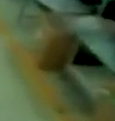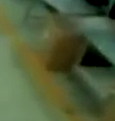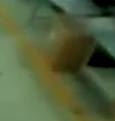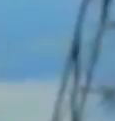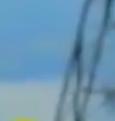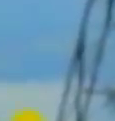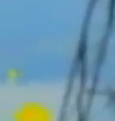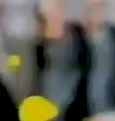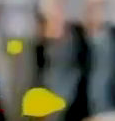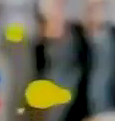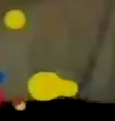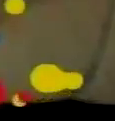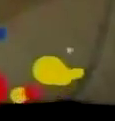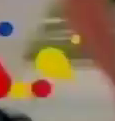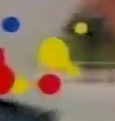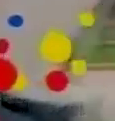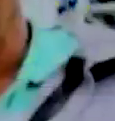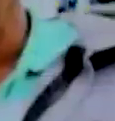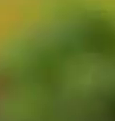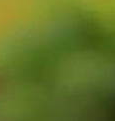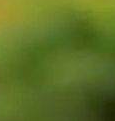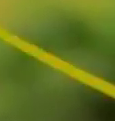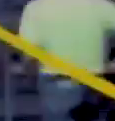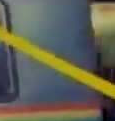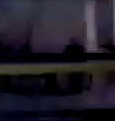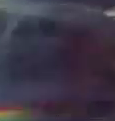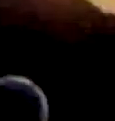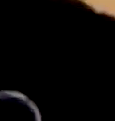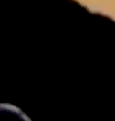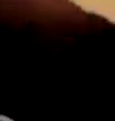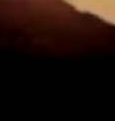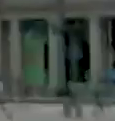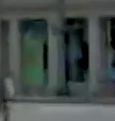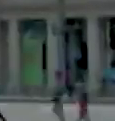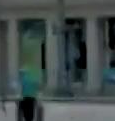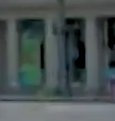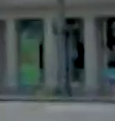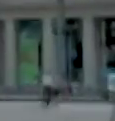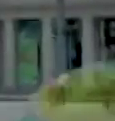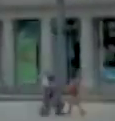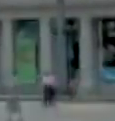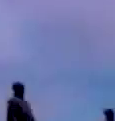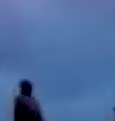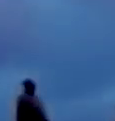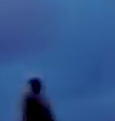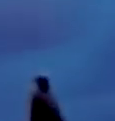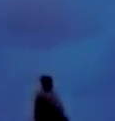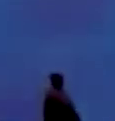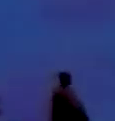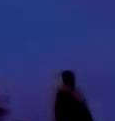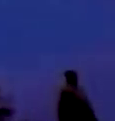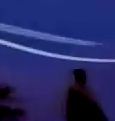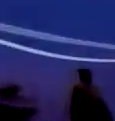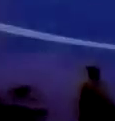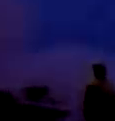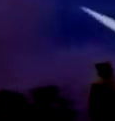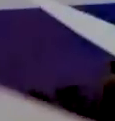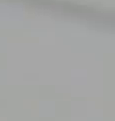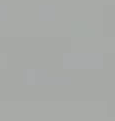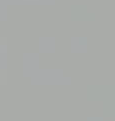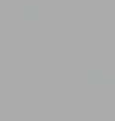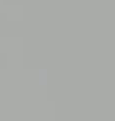Bienvenidos y bienvenidas. A continuación, una transmisión conjunta de radio y televisión por su derecho a